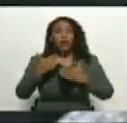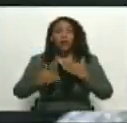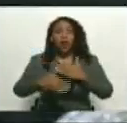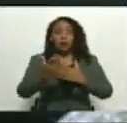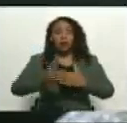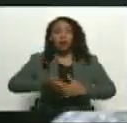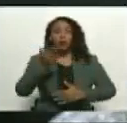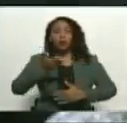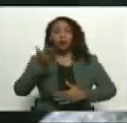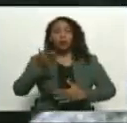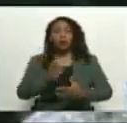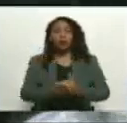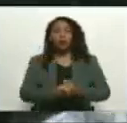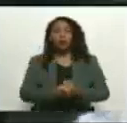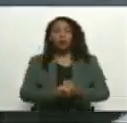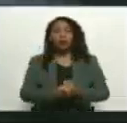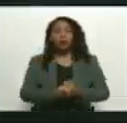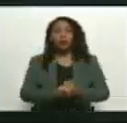Marco,